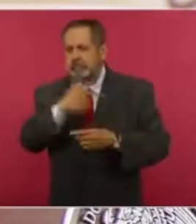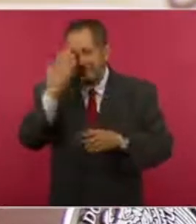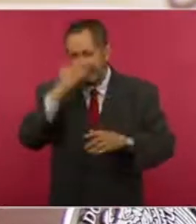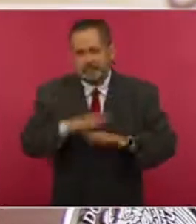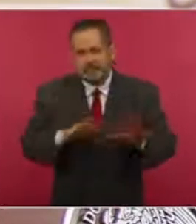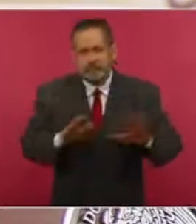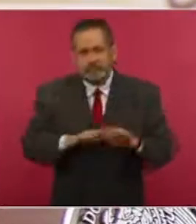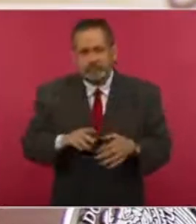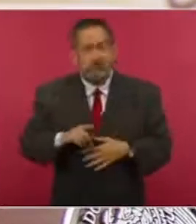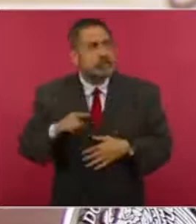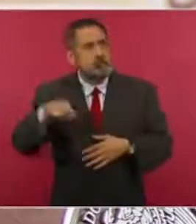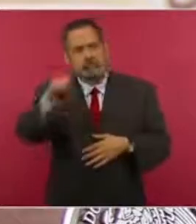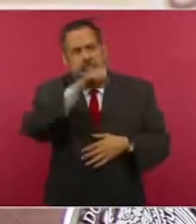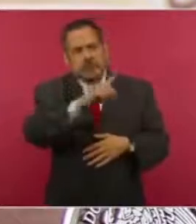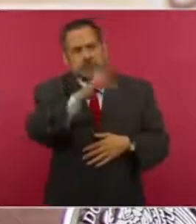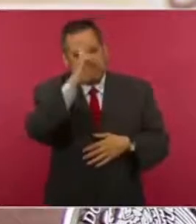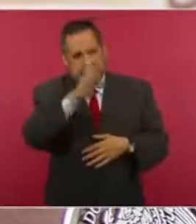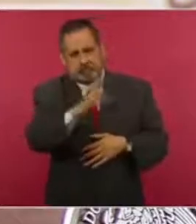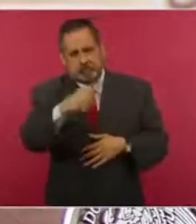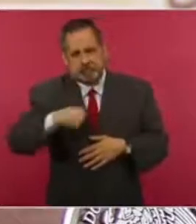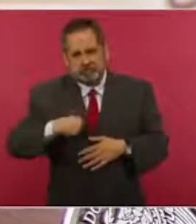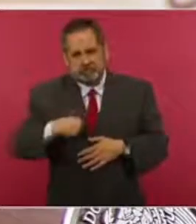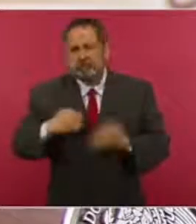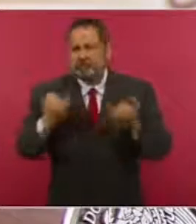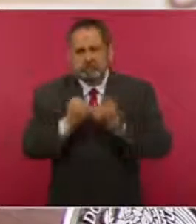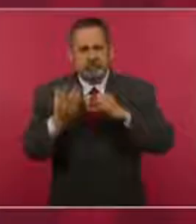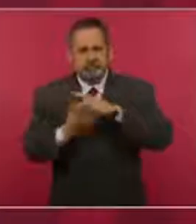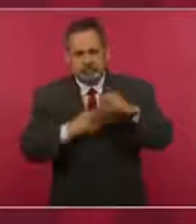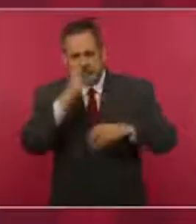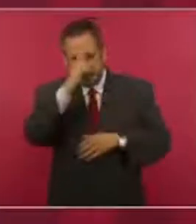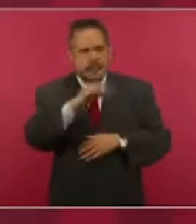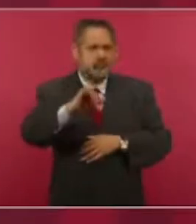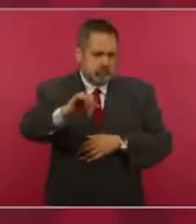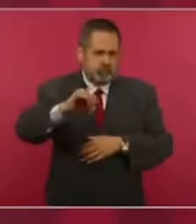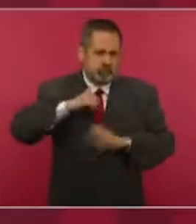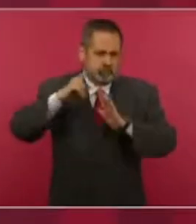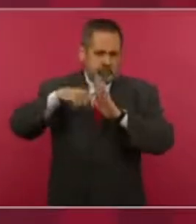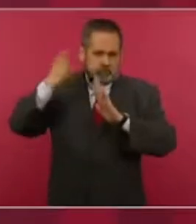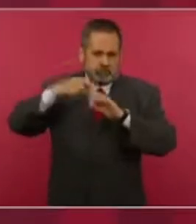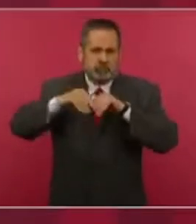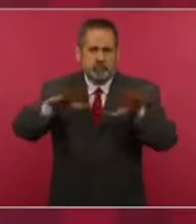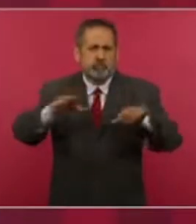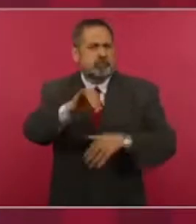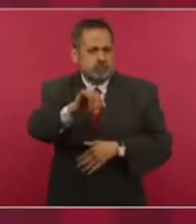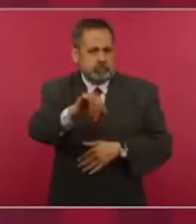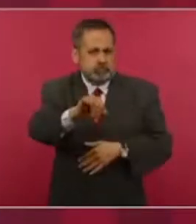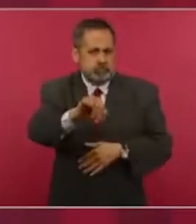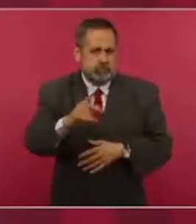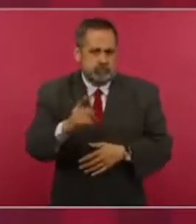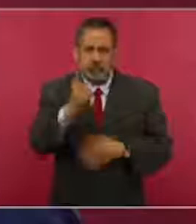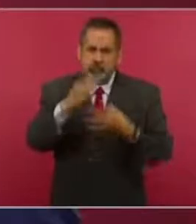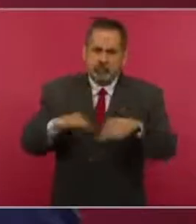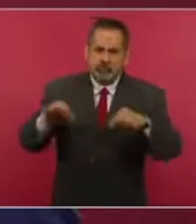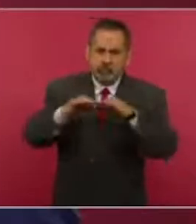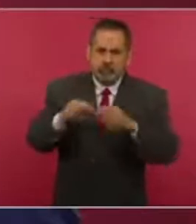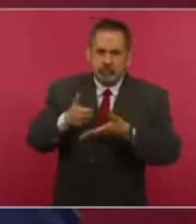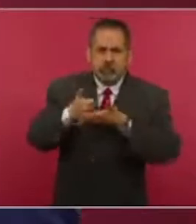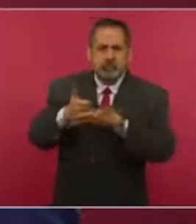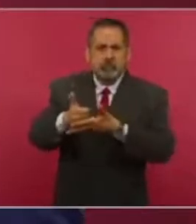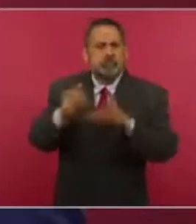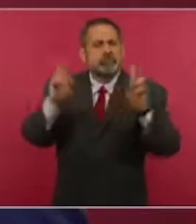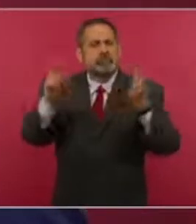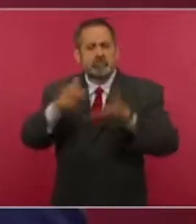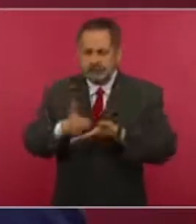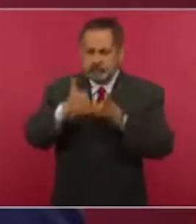Nos respetan y nosotros respetamos. Y sí voy a enviar el mensaje porque sí nos importa mucho la ayuda